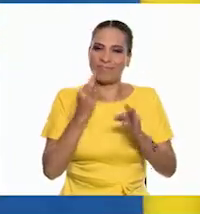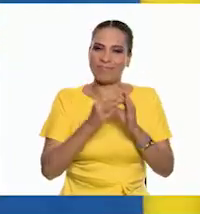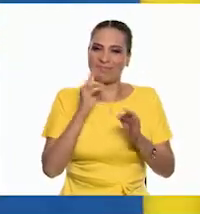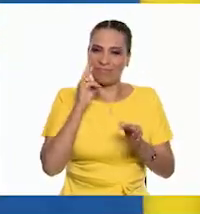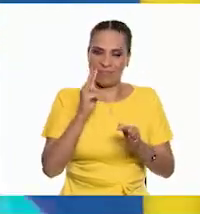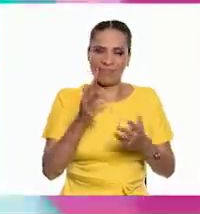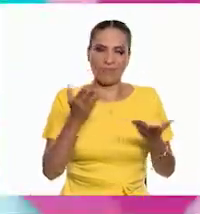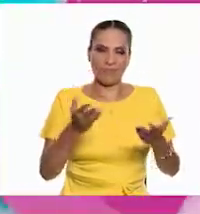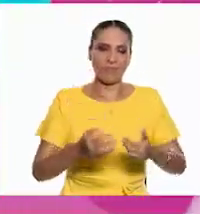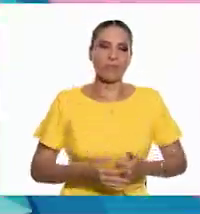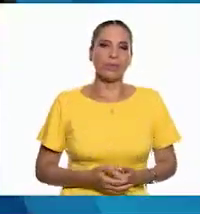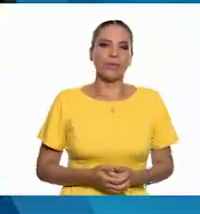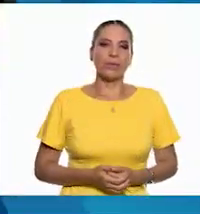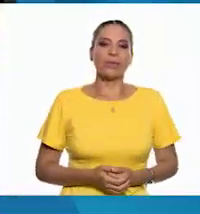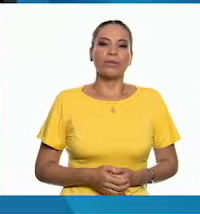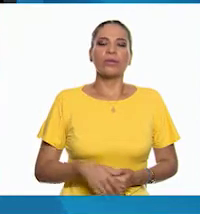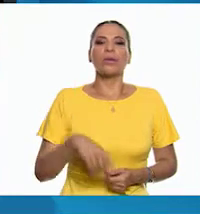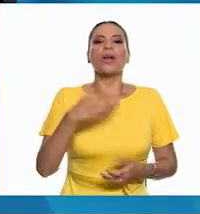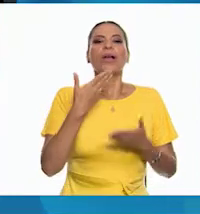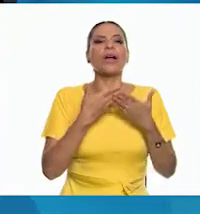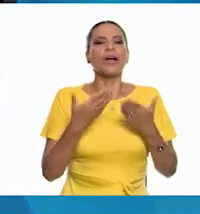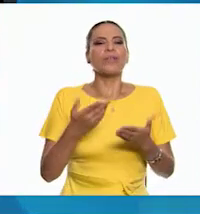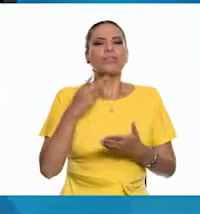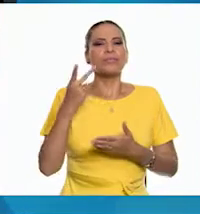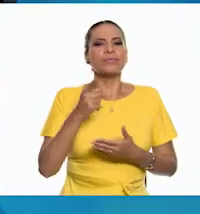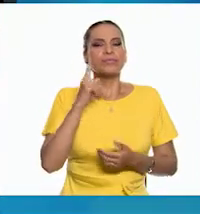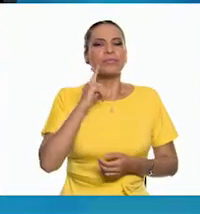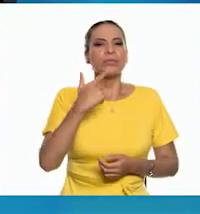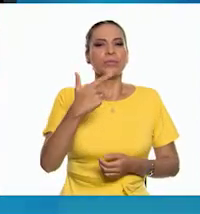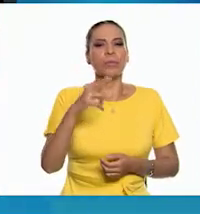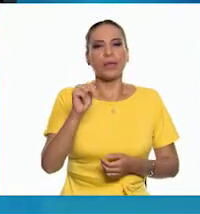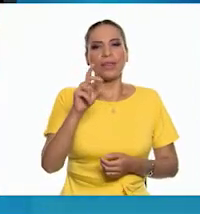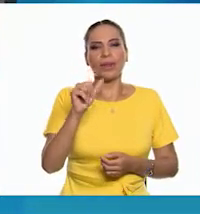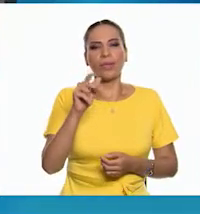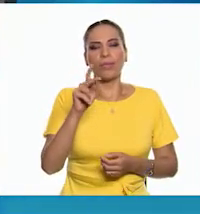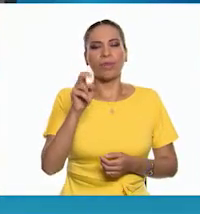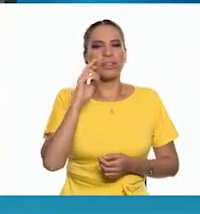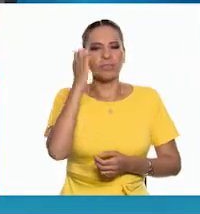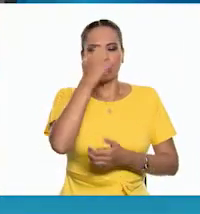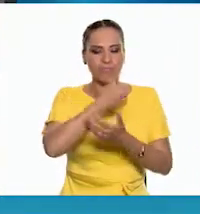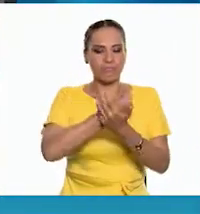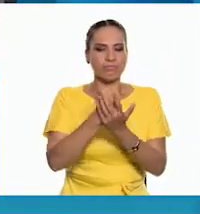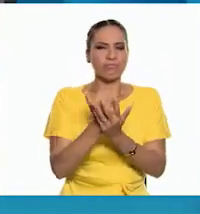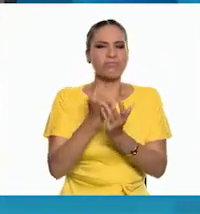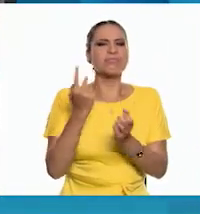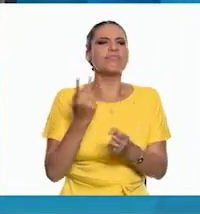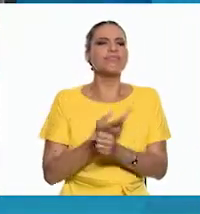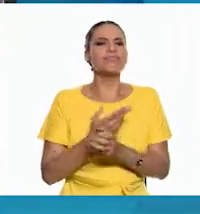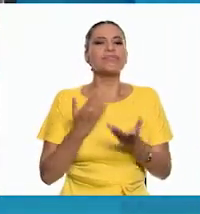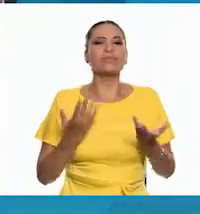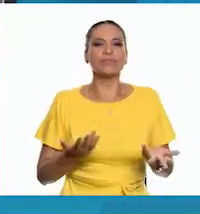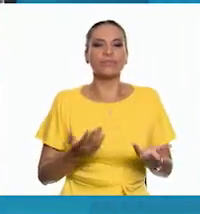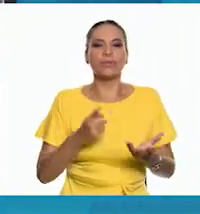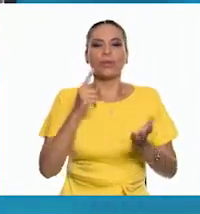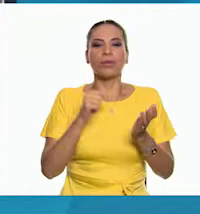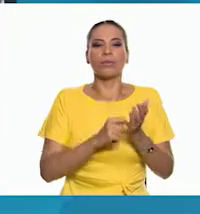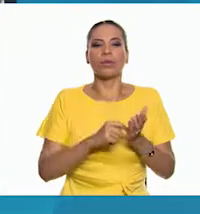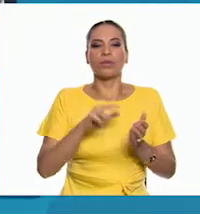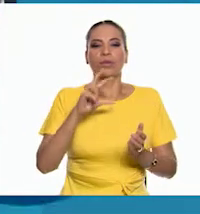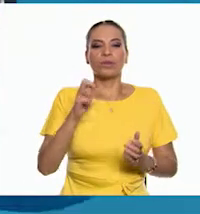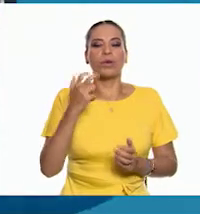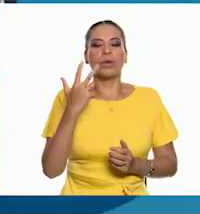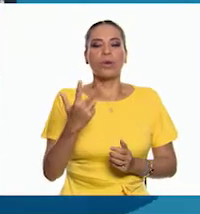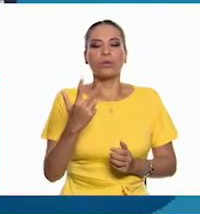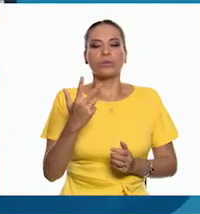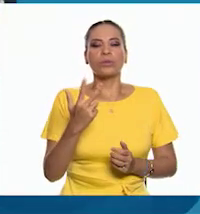vamos a escucharlas. Guadalupe, vamos a tratar de analizar lo que sucede en